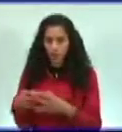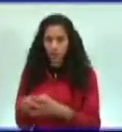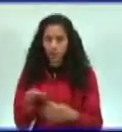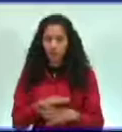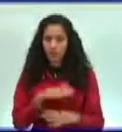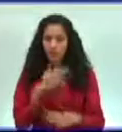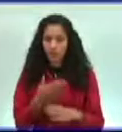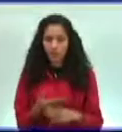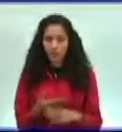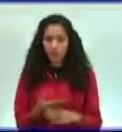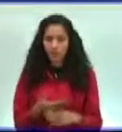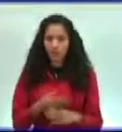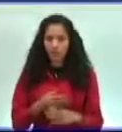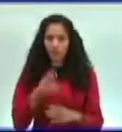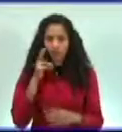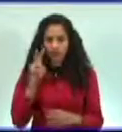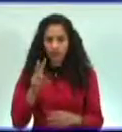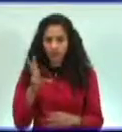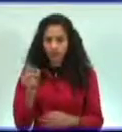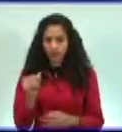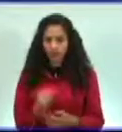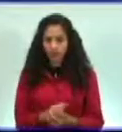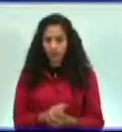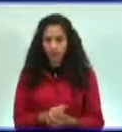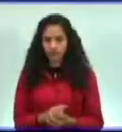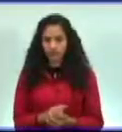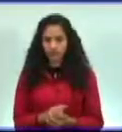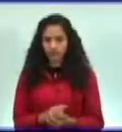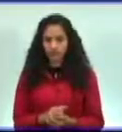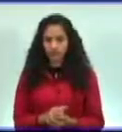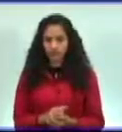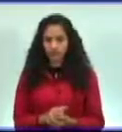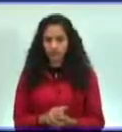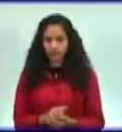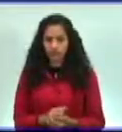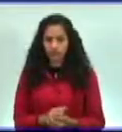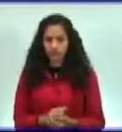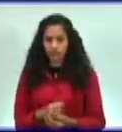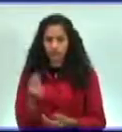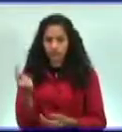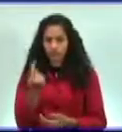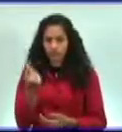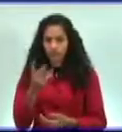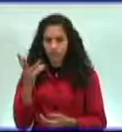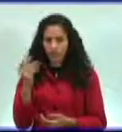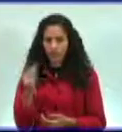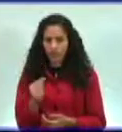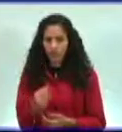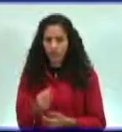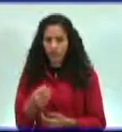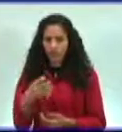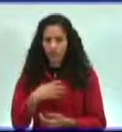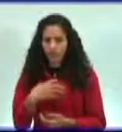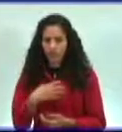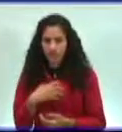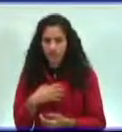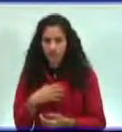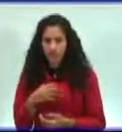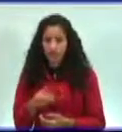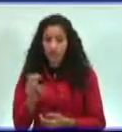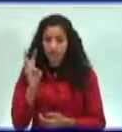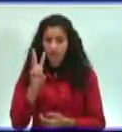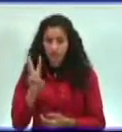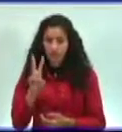luego calcularemos. ¿Me acompañan? El primer número, que es el